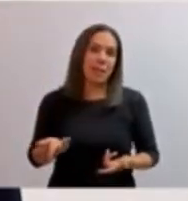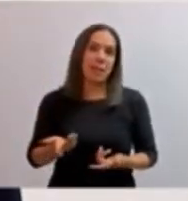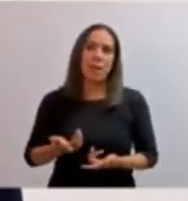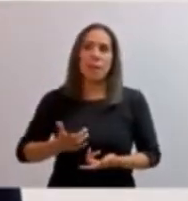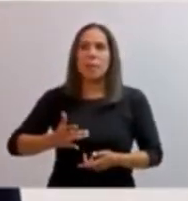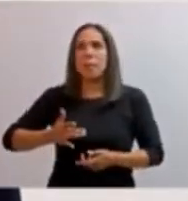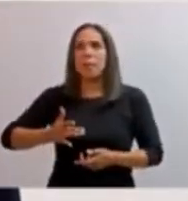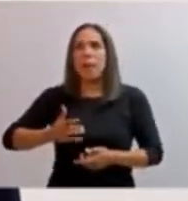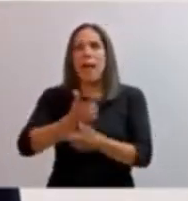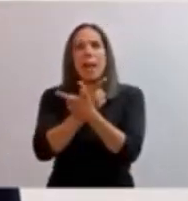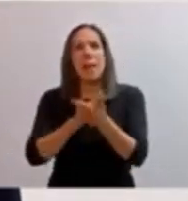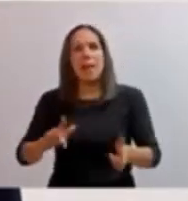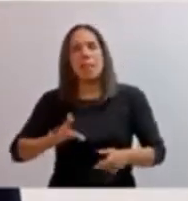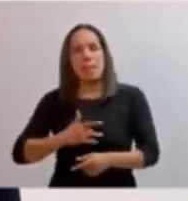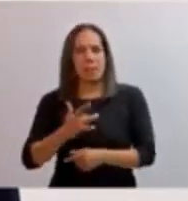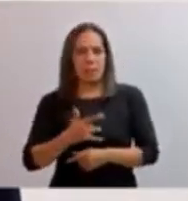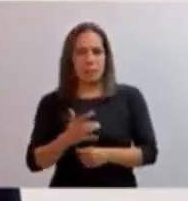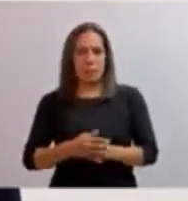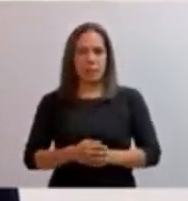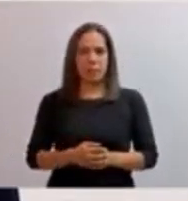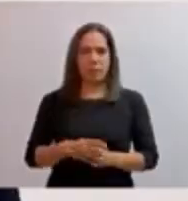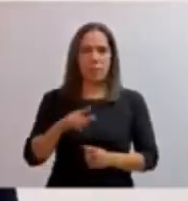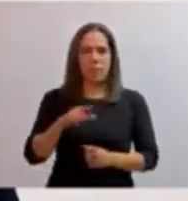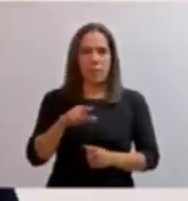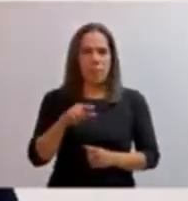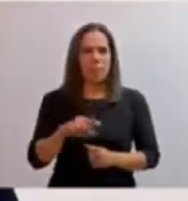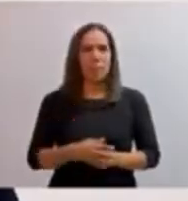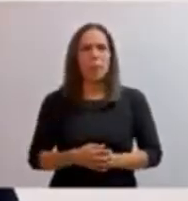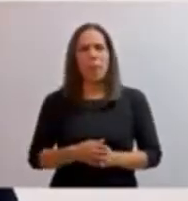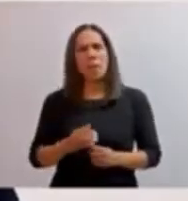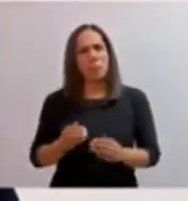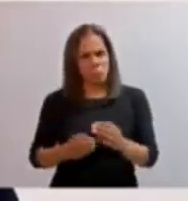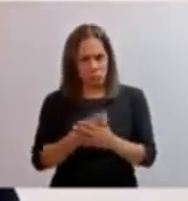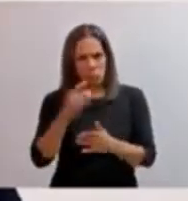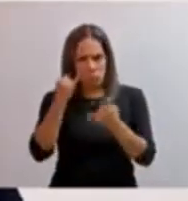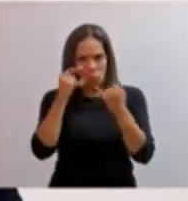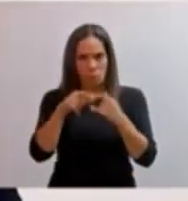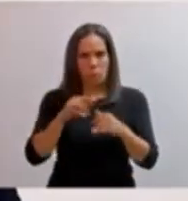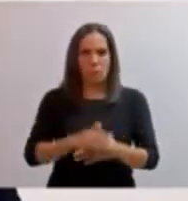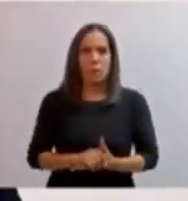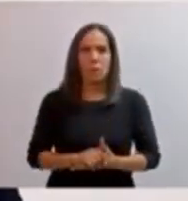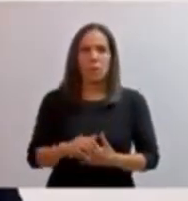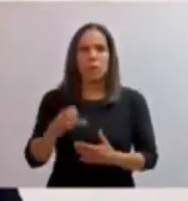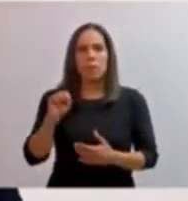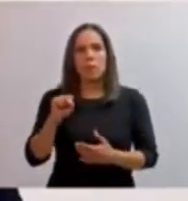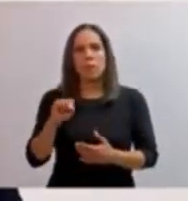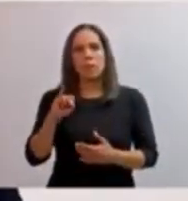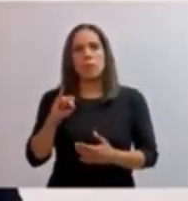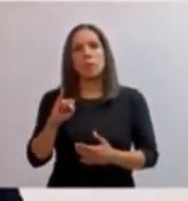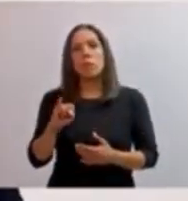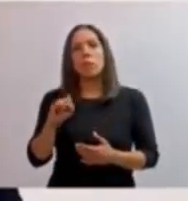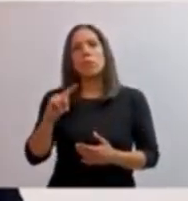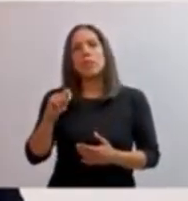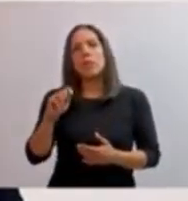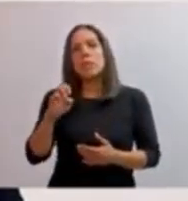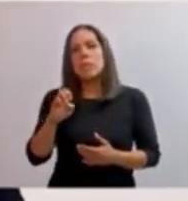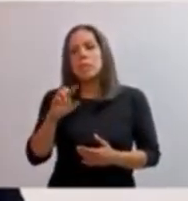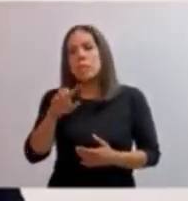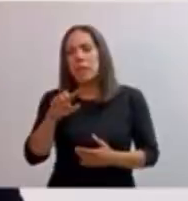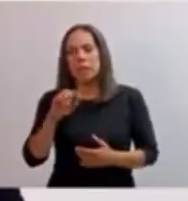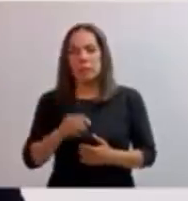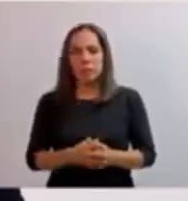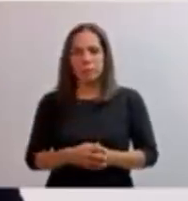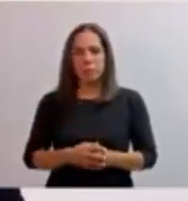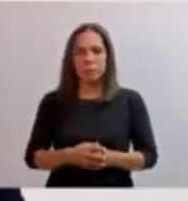generado es la creación de un site. En un inicio fue administrado por la zona y actualmente